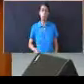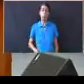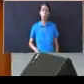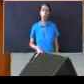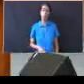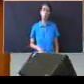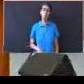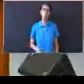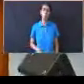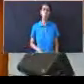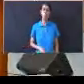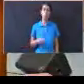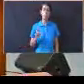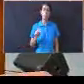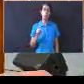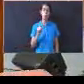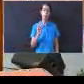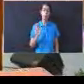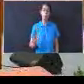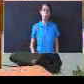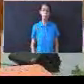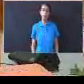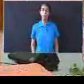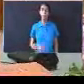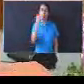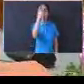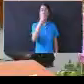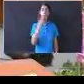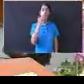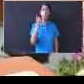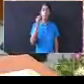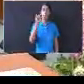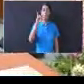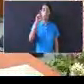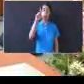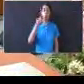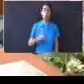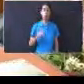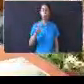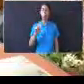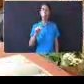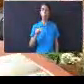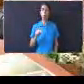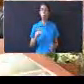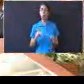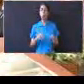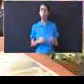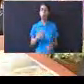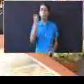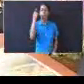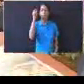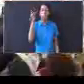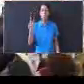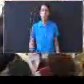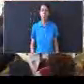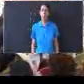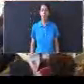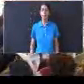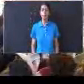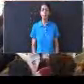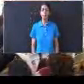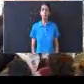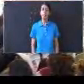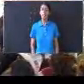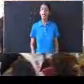Entonces, mire, Saúl no le atina. Entonces, hay que dejar que enterrara a